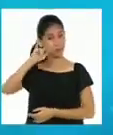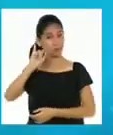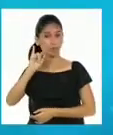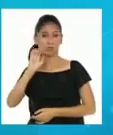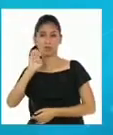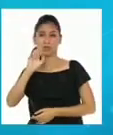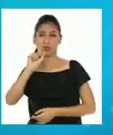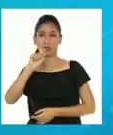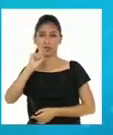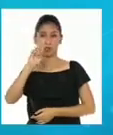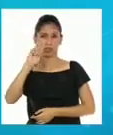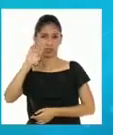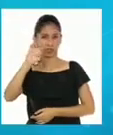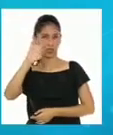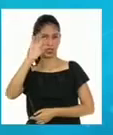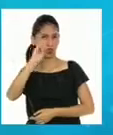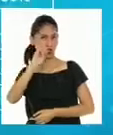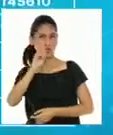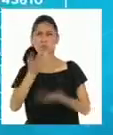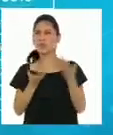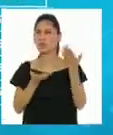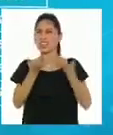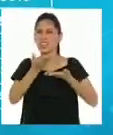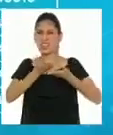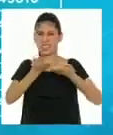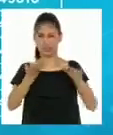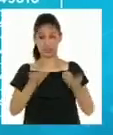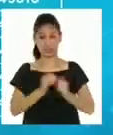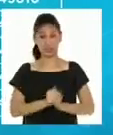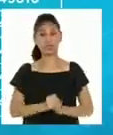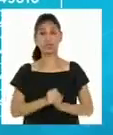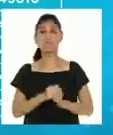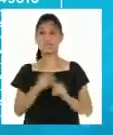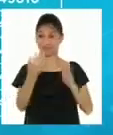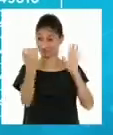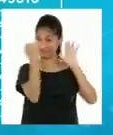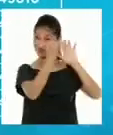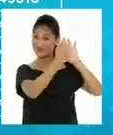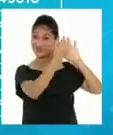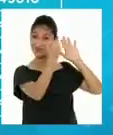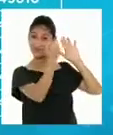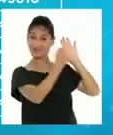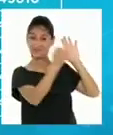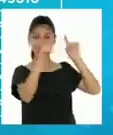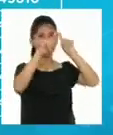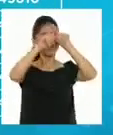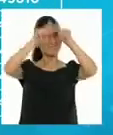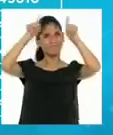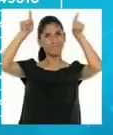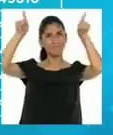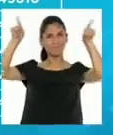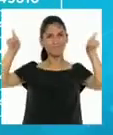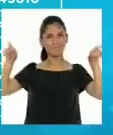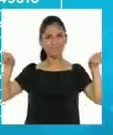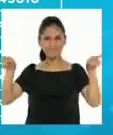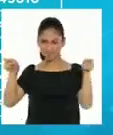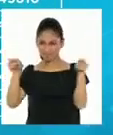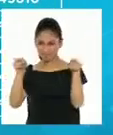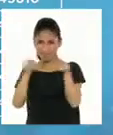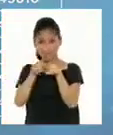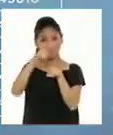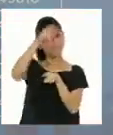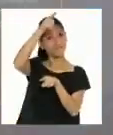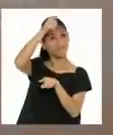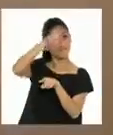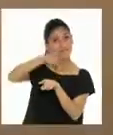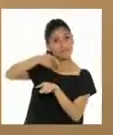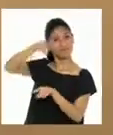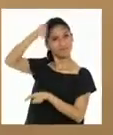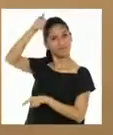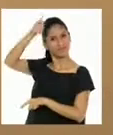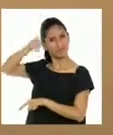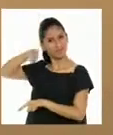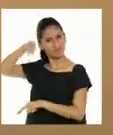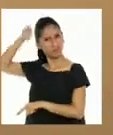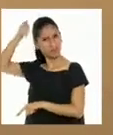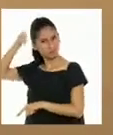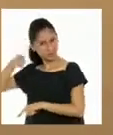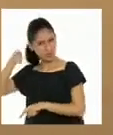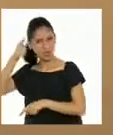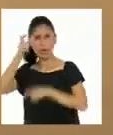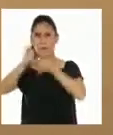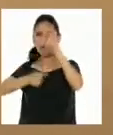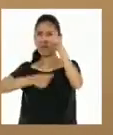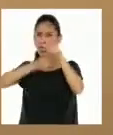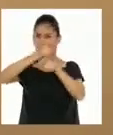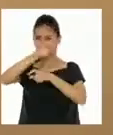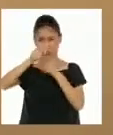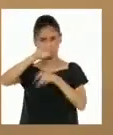aseguran la representatividad de la muestra, pues la selección se realiza de forma aleatoria. Es decir, todos los individuos que componen la población tienen